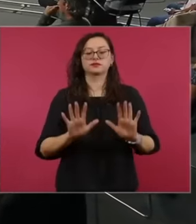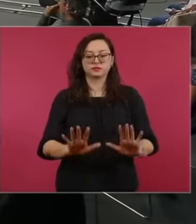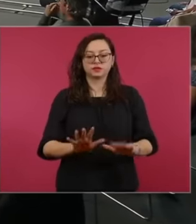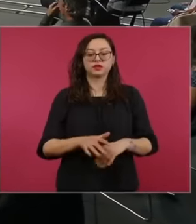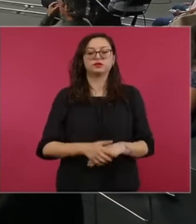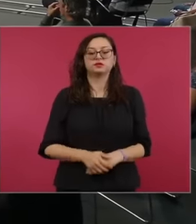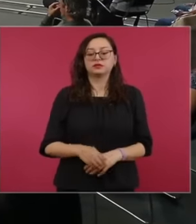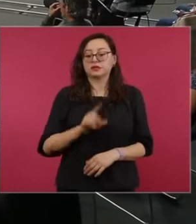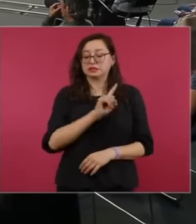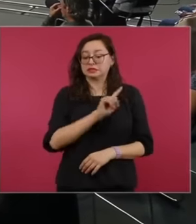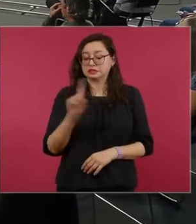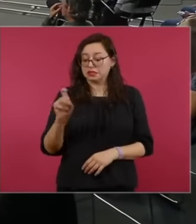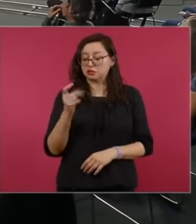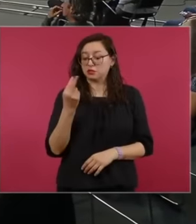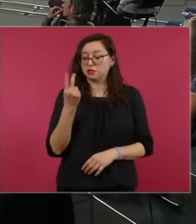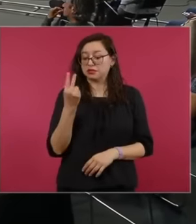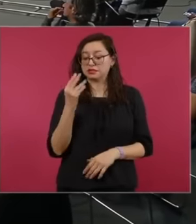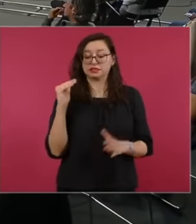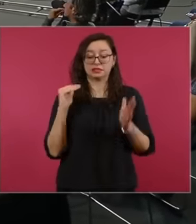125 mil millones